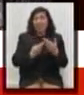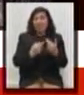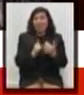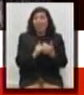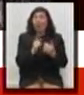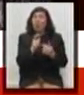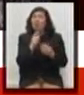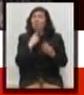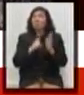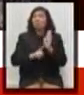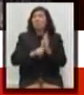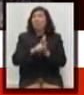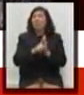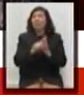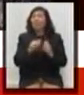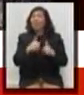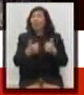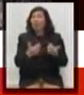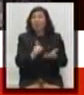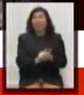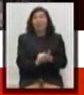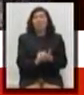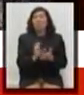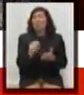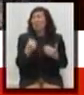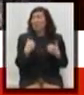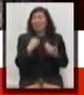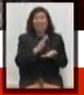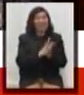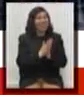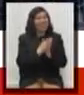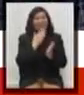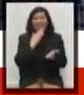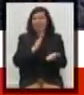un reconocimiento a una superioridad del otro, ¿no? No tiene nada de malo. Gracias.